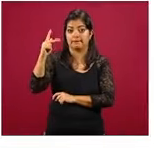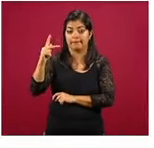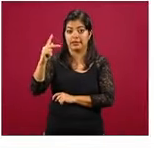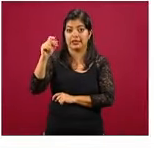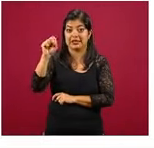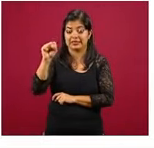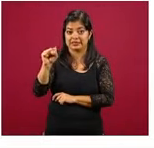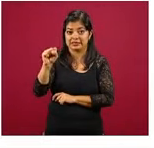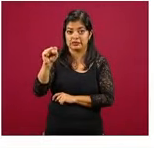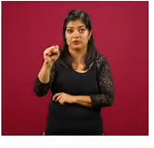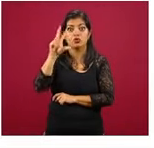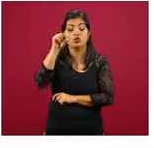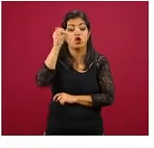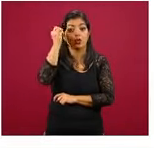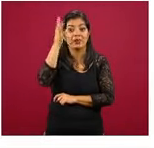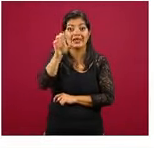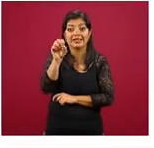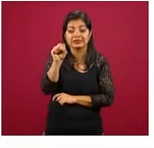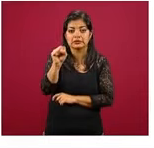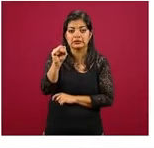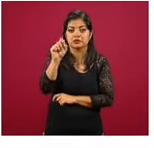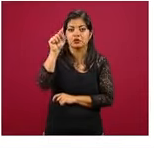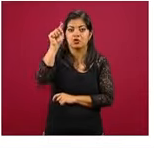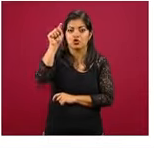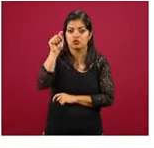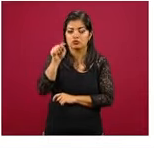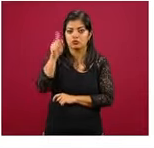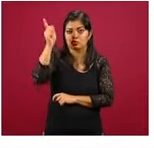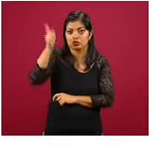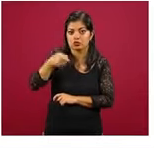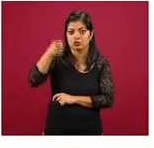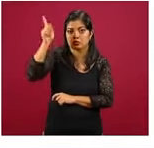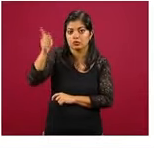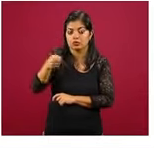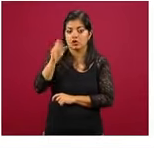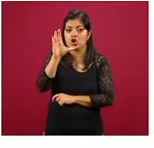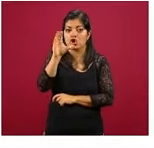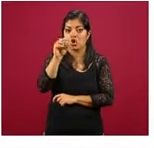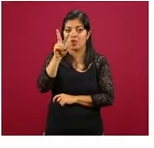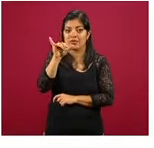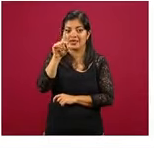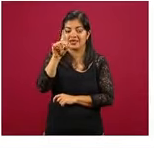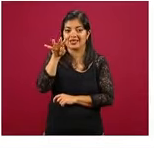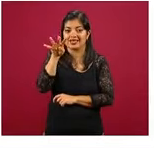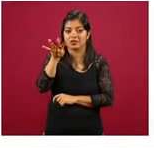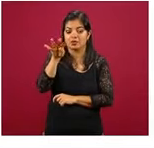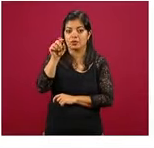https, no olviden la S, //,